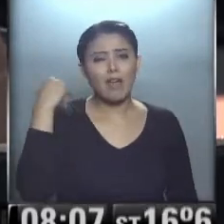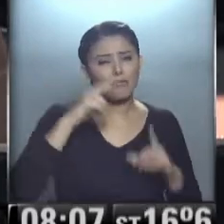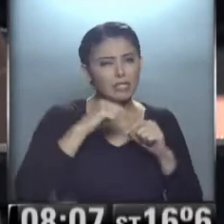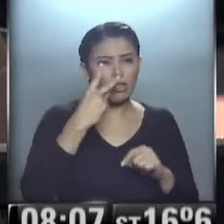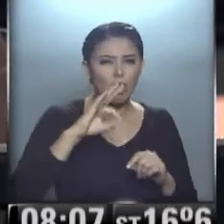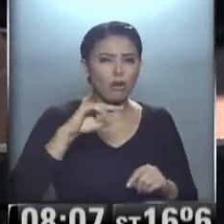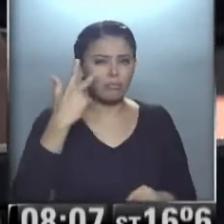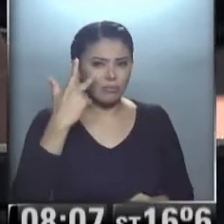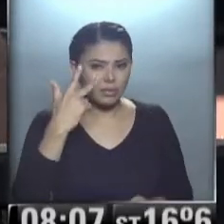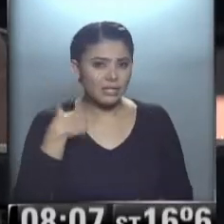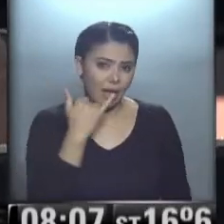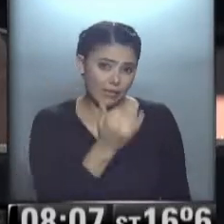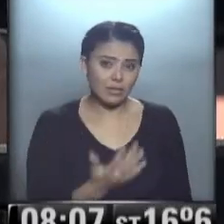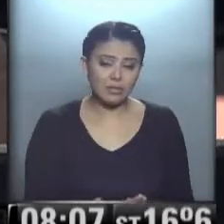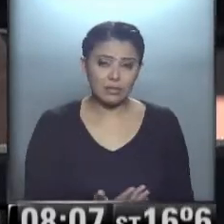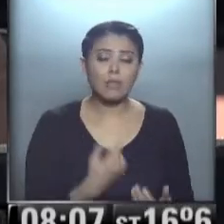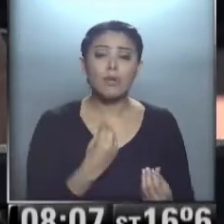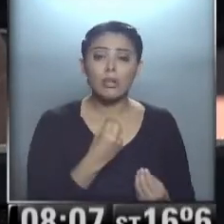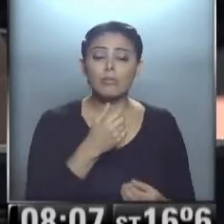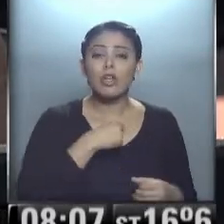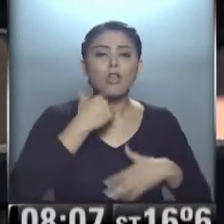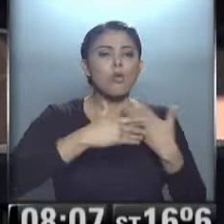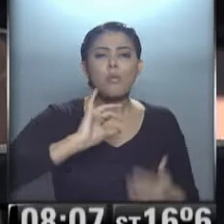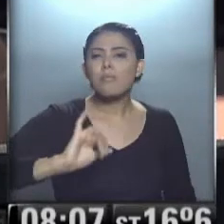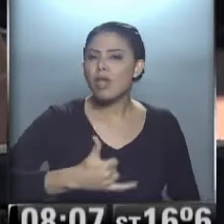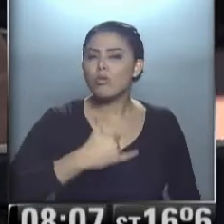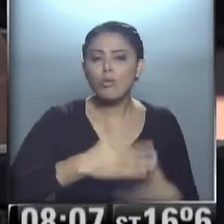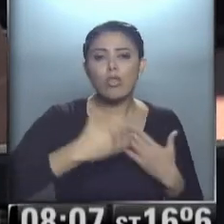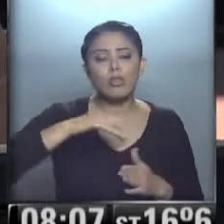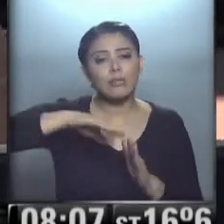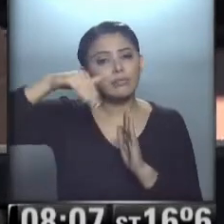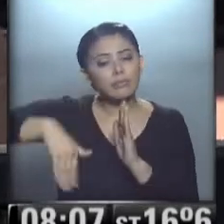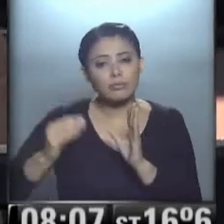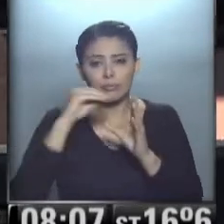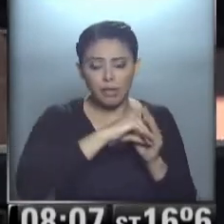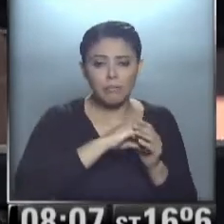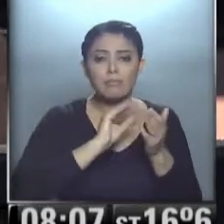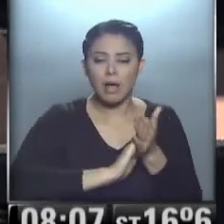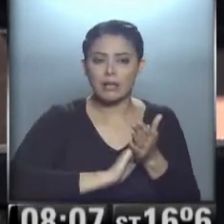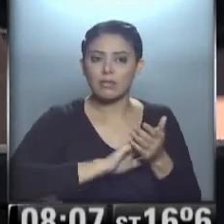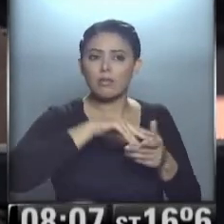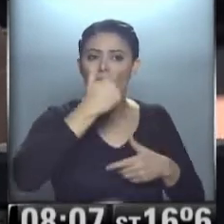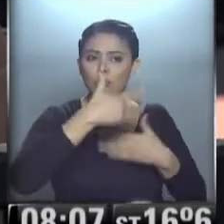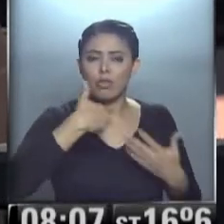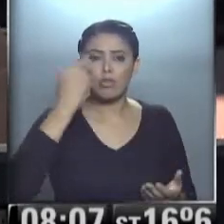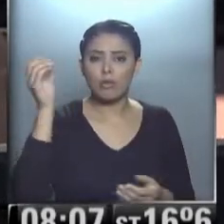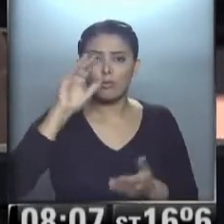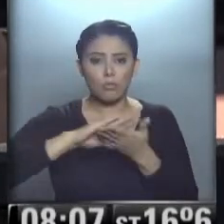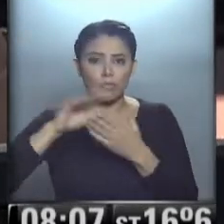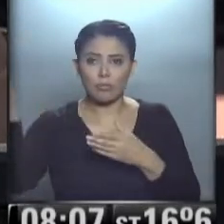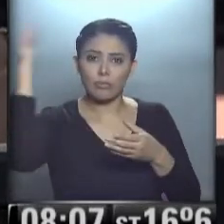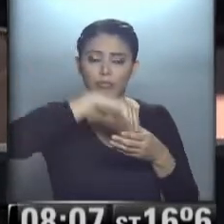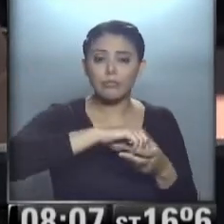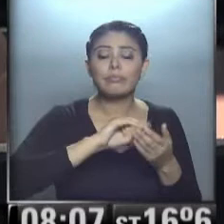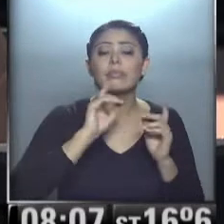3. Porque acumuló a los mejores jugadores de inferiores, sumado a estos a la jerarquía de sus refuerzos, y con un